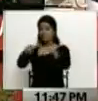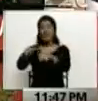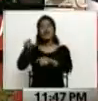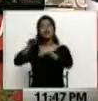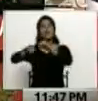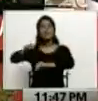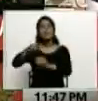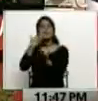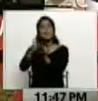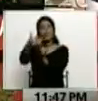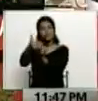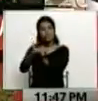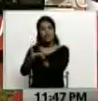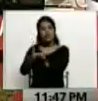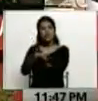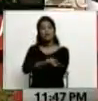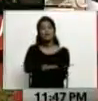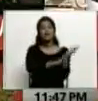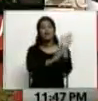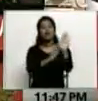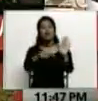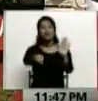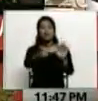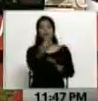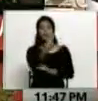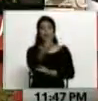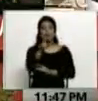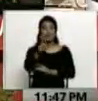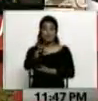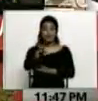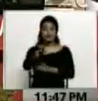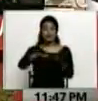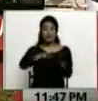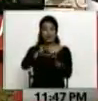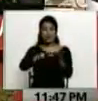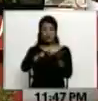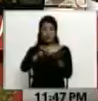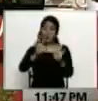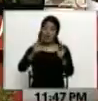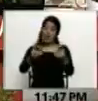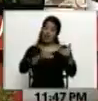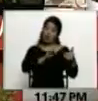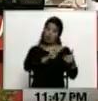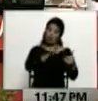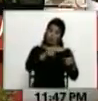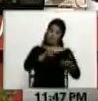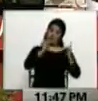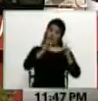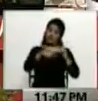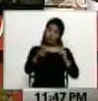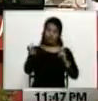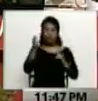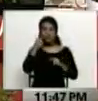será anunciada el próximo 23 de enero si el g4 o el 4g lo permite no es nada nuevo ni tampoco